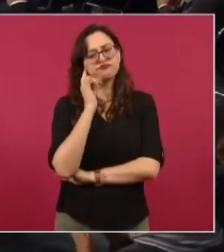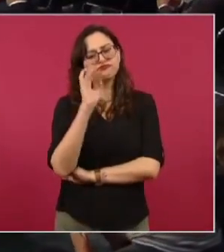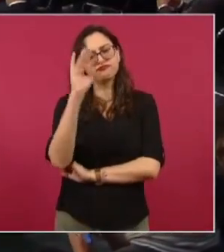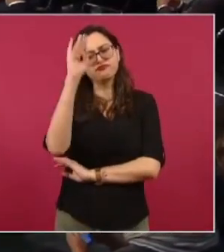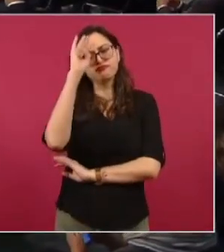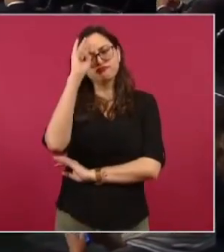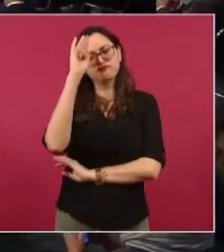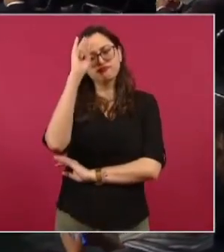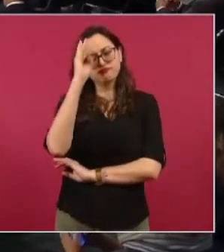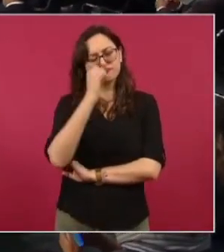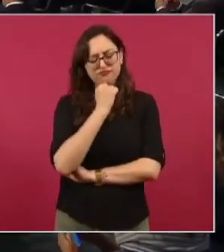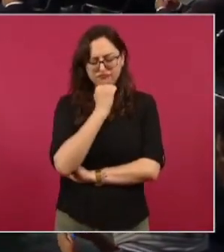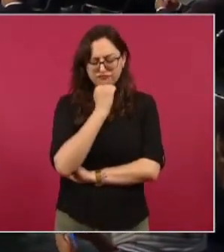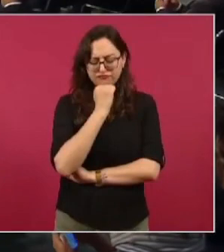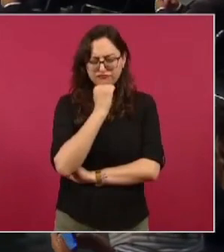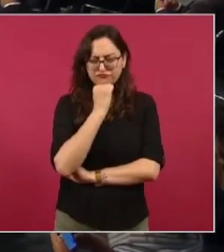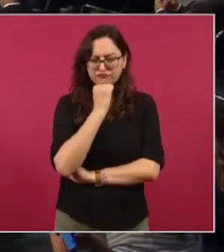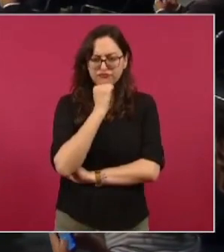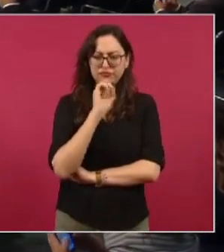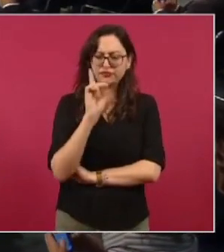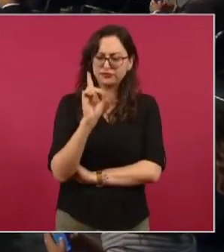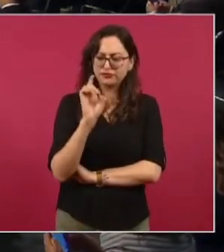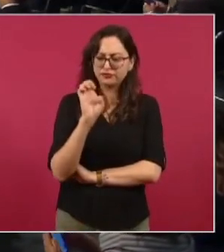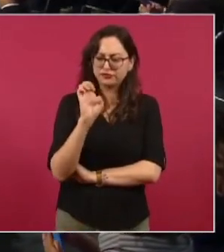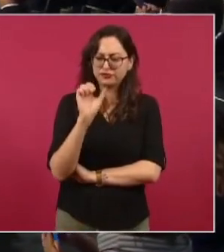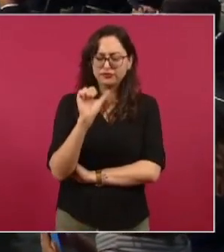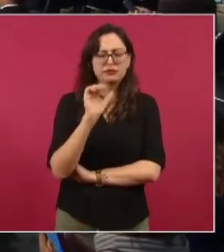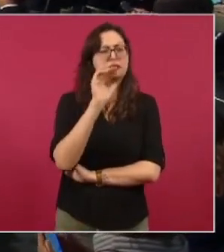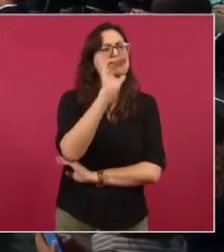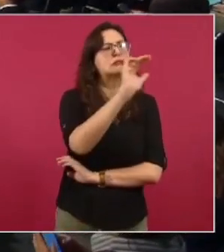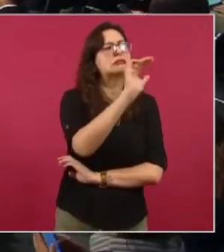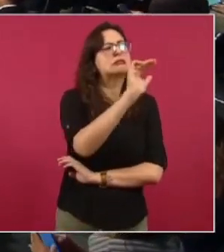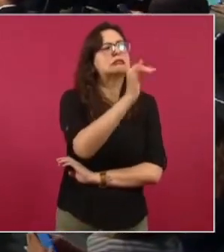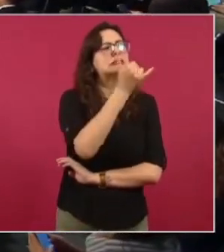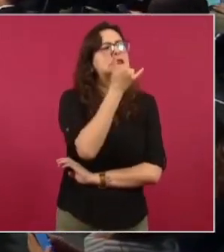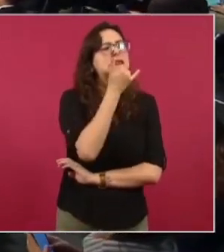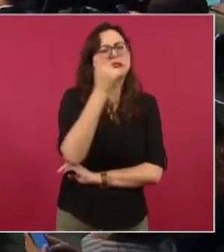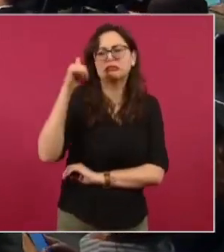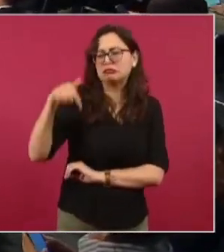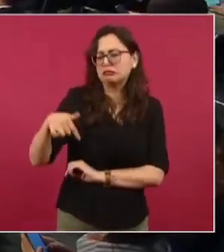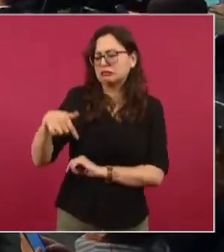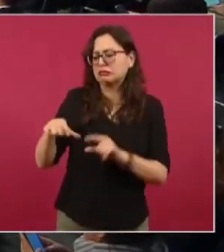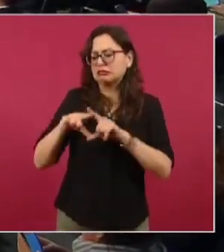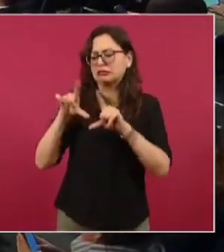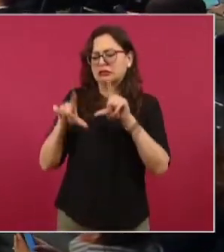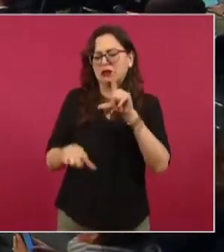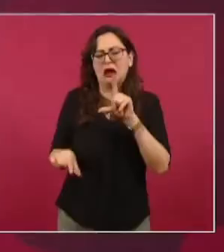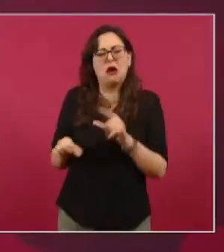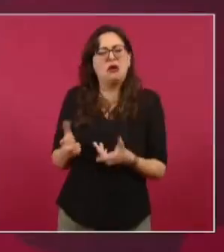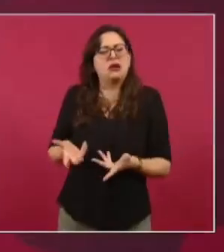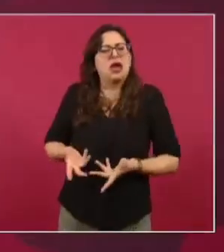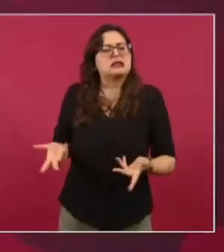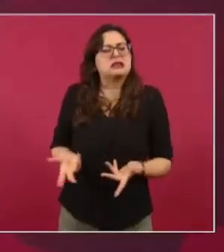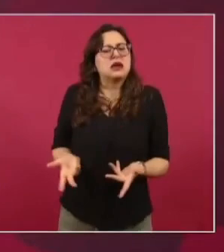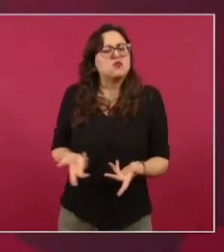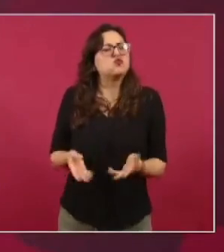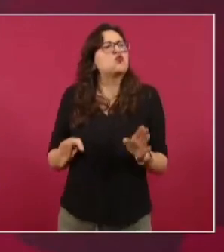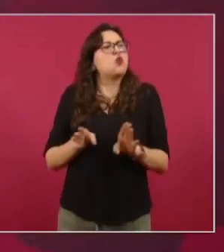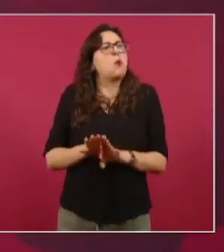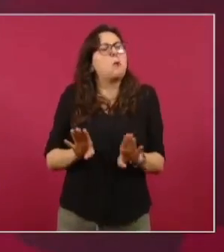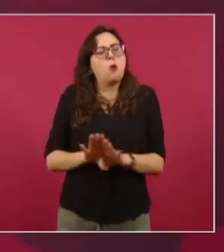que la DEA nos diga lo que tenemos que hacer en México como pero no solo es